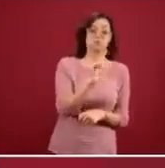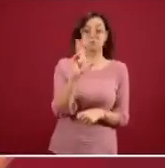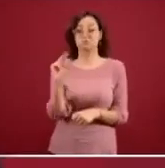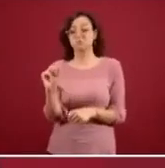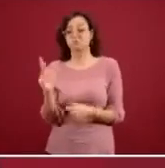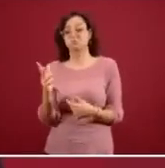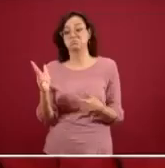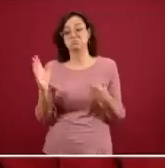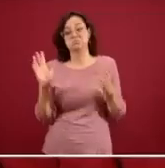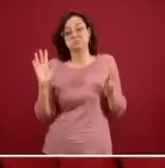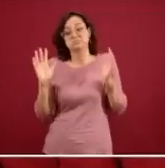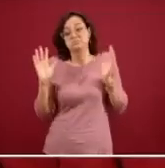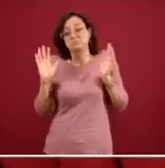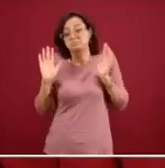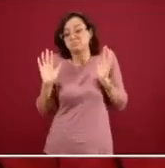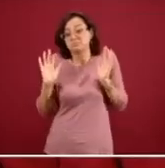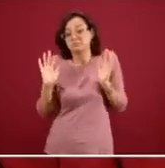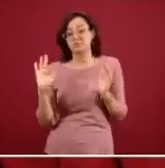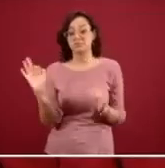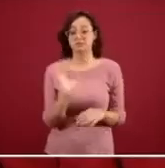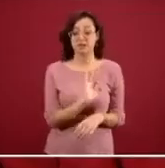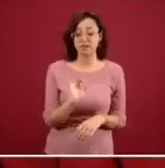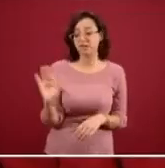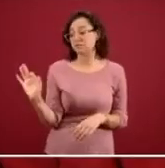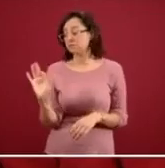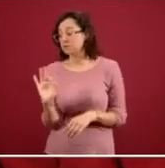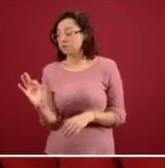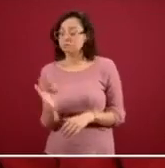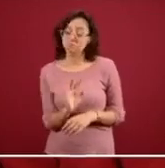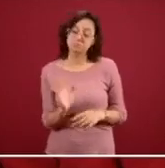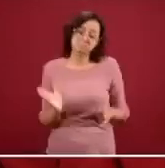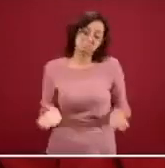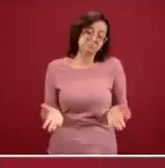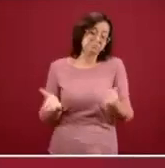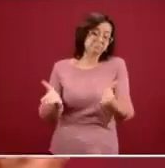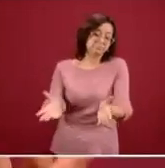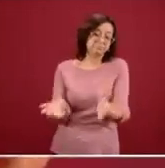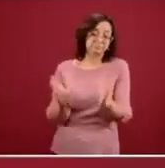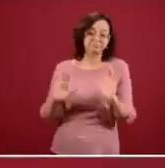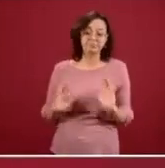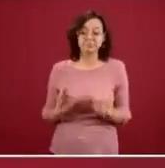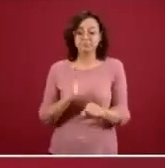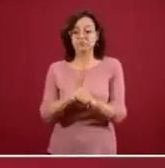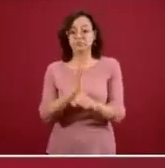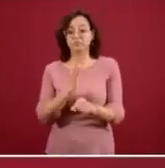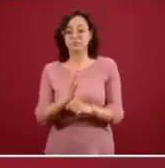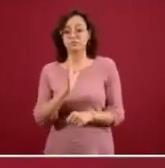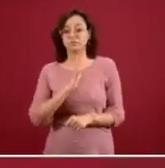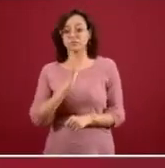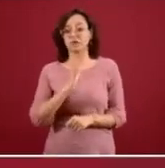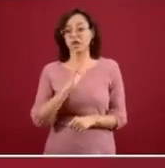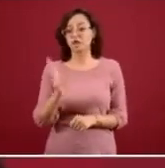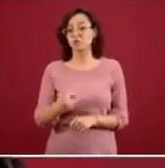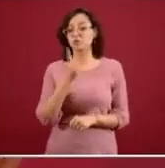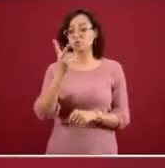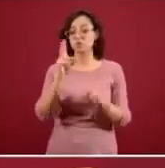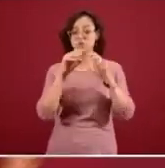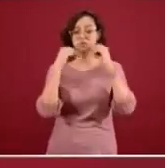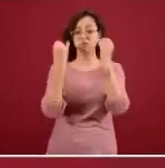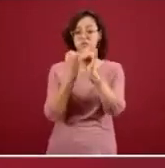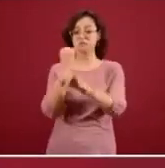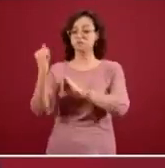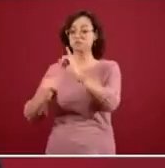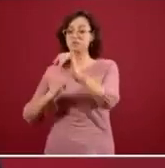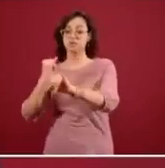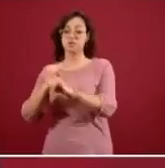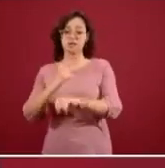pues está buscando toda clase de posibilidades. En este momento tenemos, de hecho, 2 agencias internacionales, una de